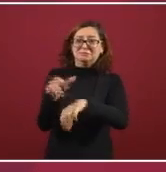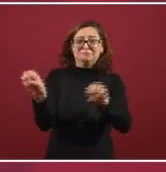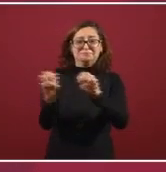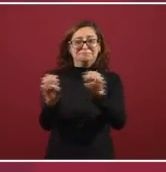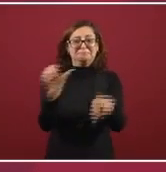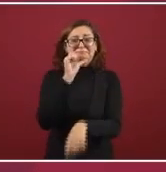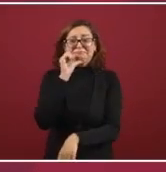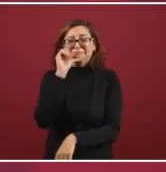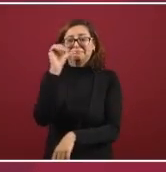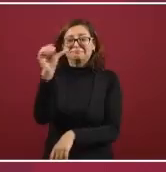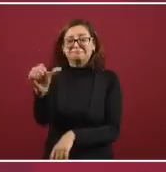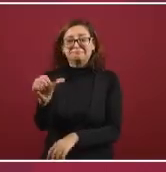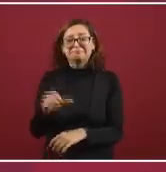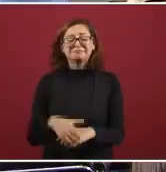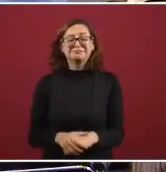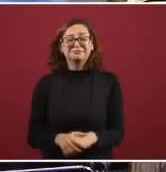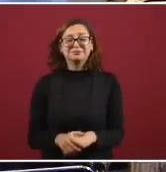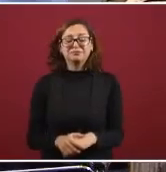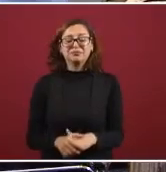inclusive